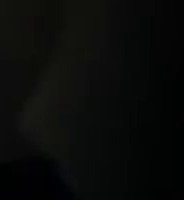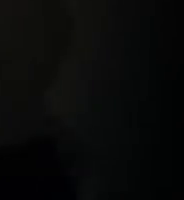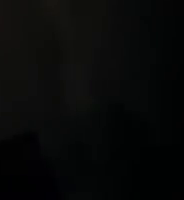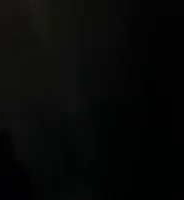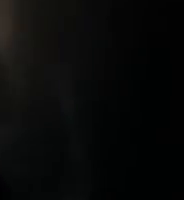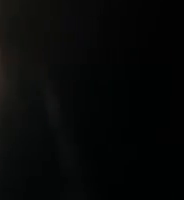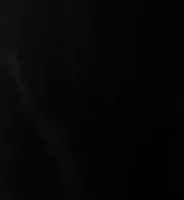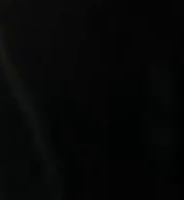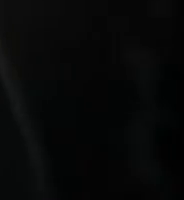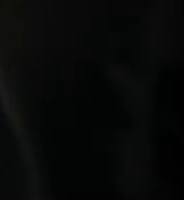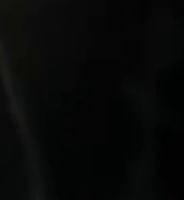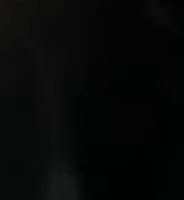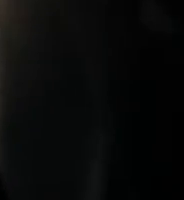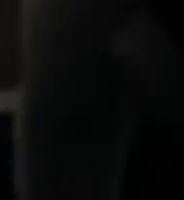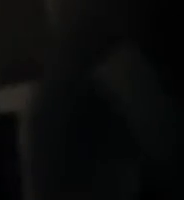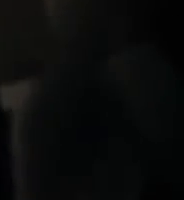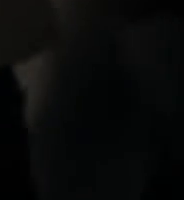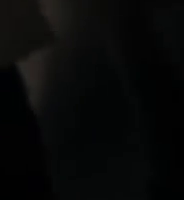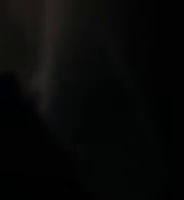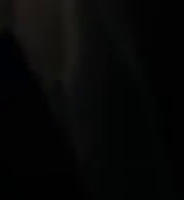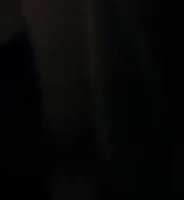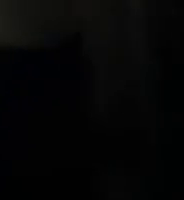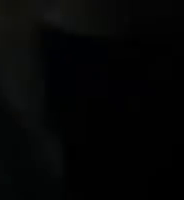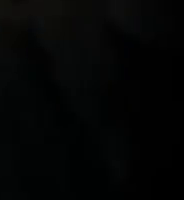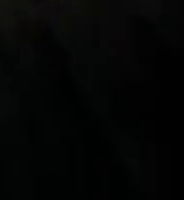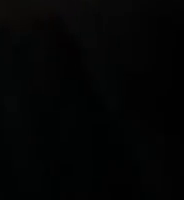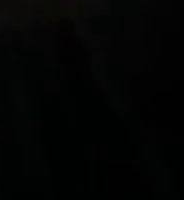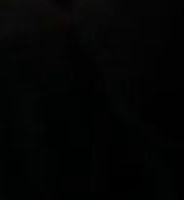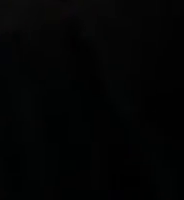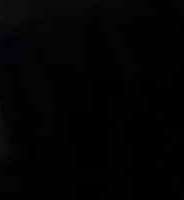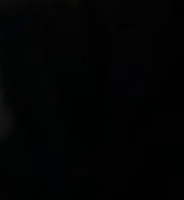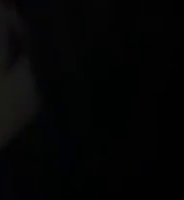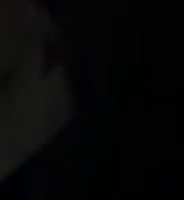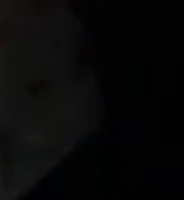Crecer los bigotes, el sol se dejó